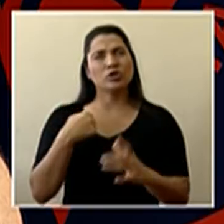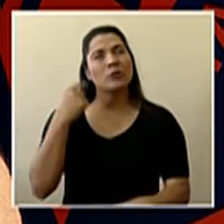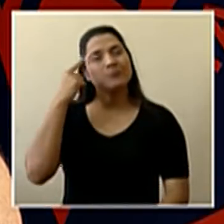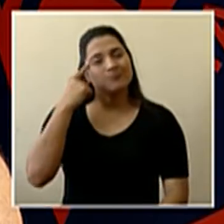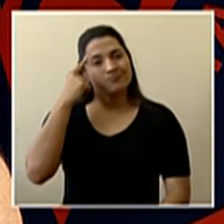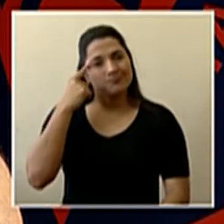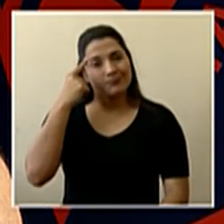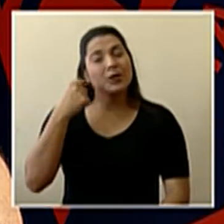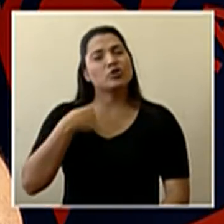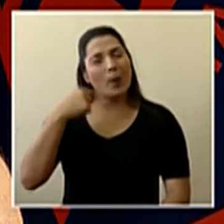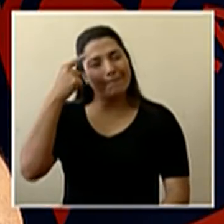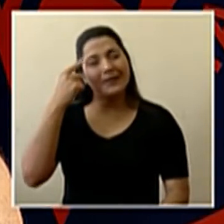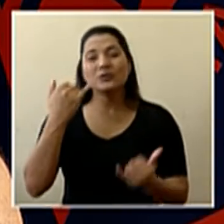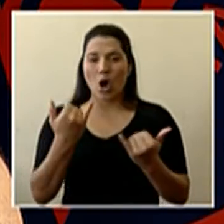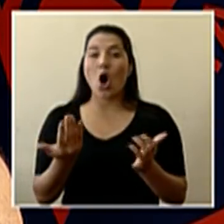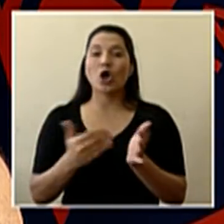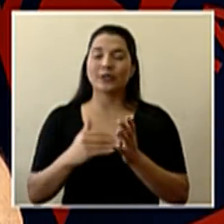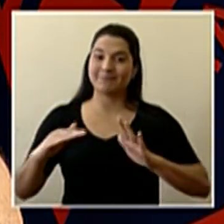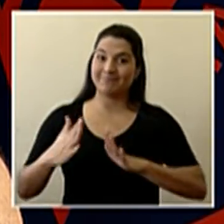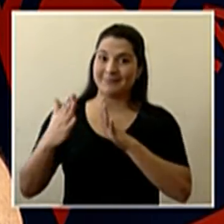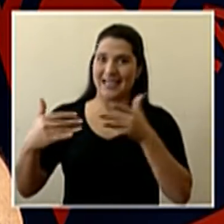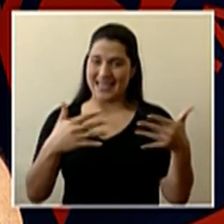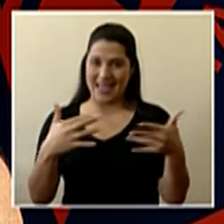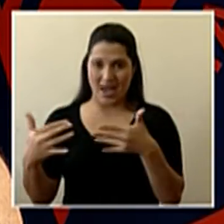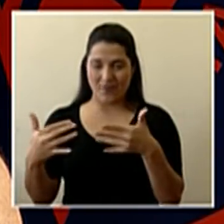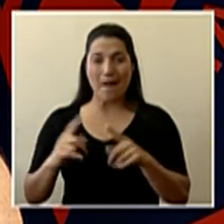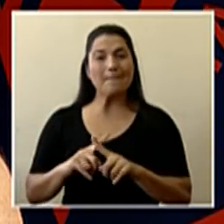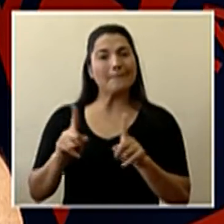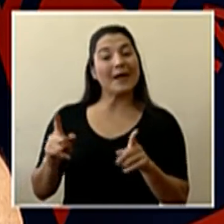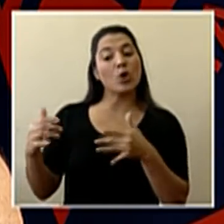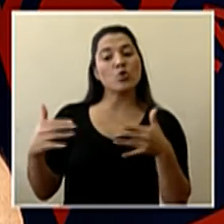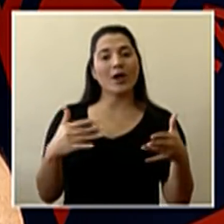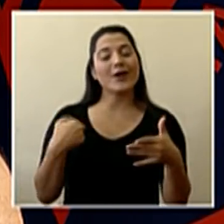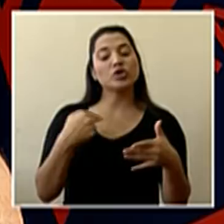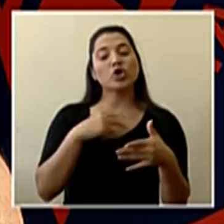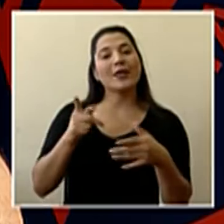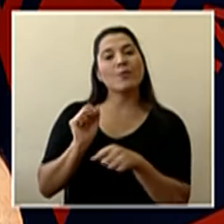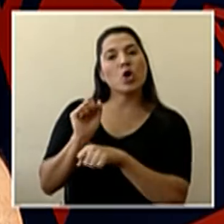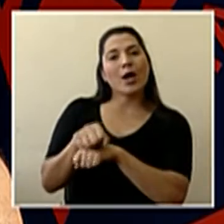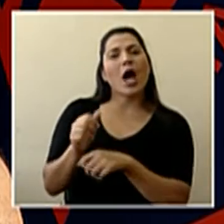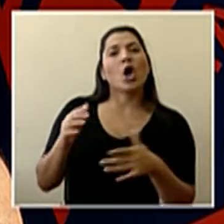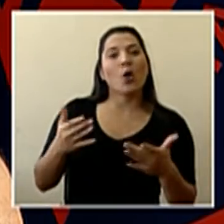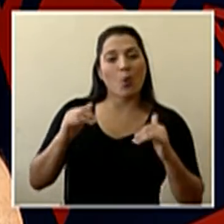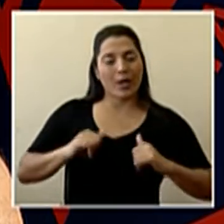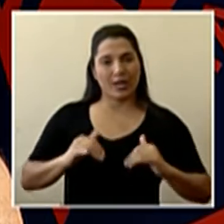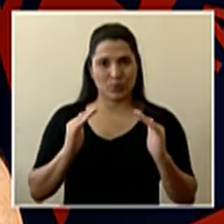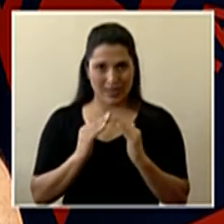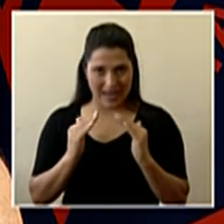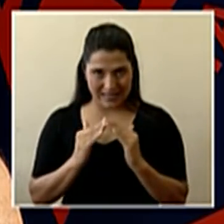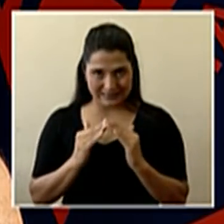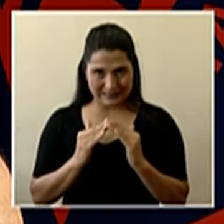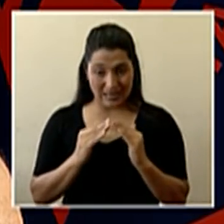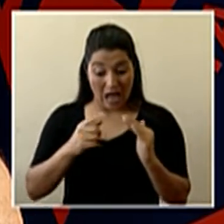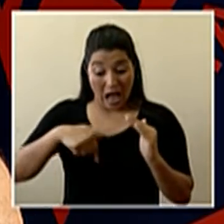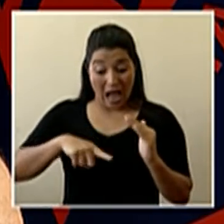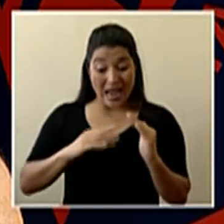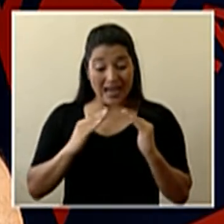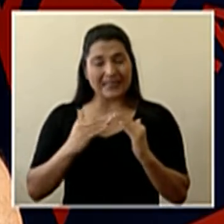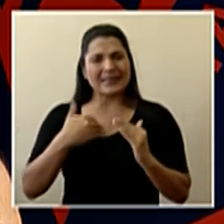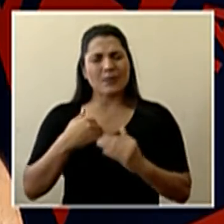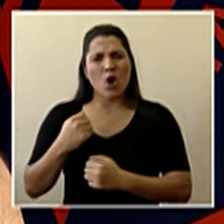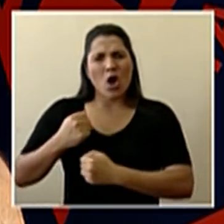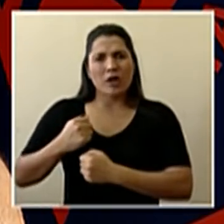reflexionando, yo pienso que estamos enfrentando una guerra, pero es una guerra que tenemos que ganar desde las casas, donde tenemos ejércitos de